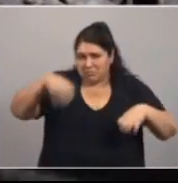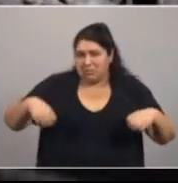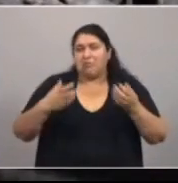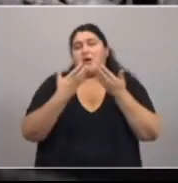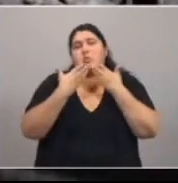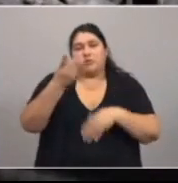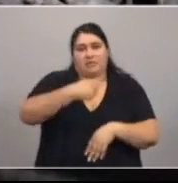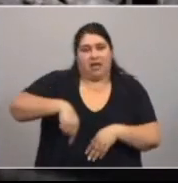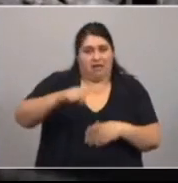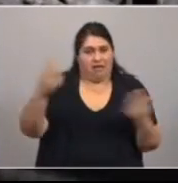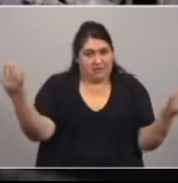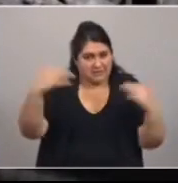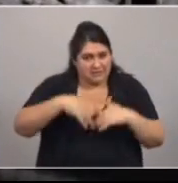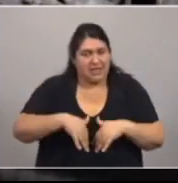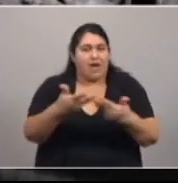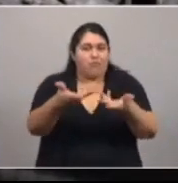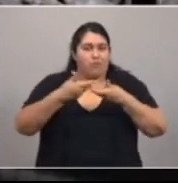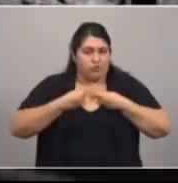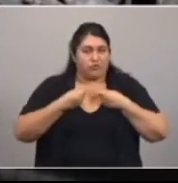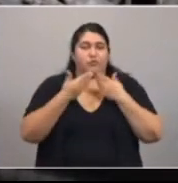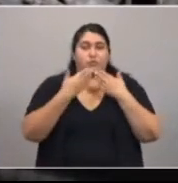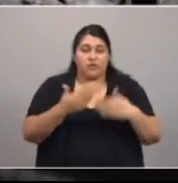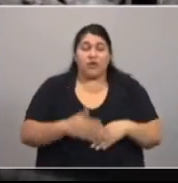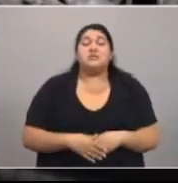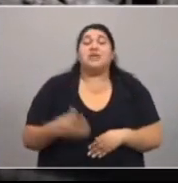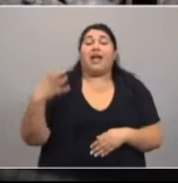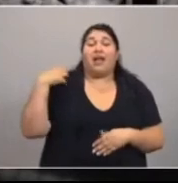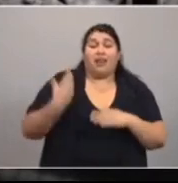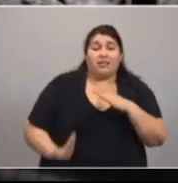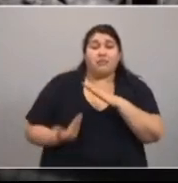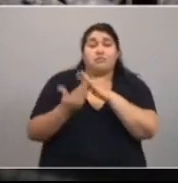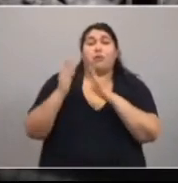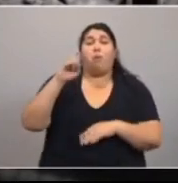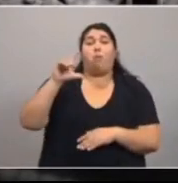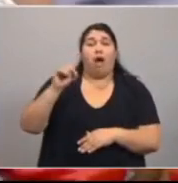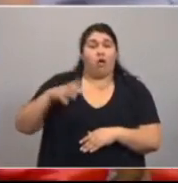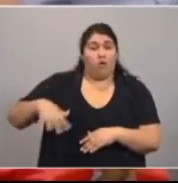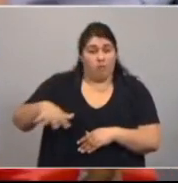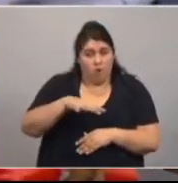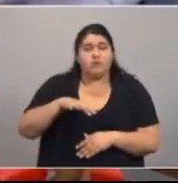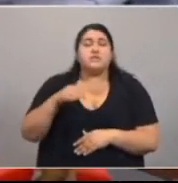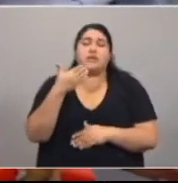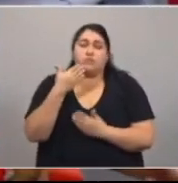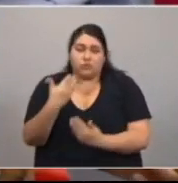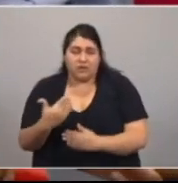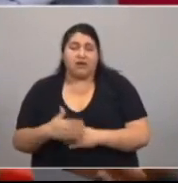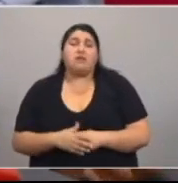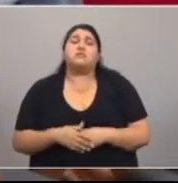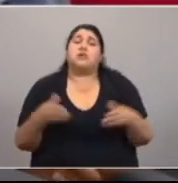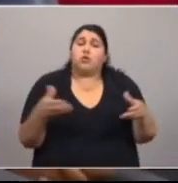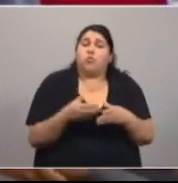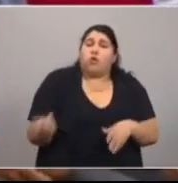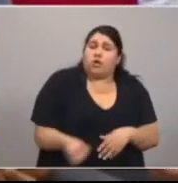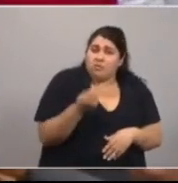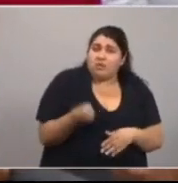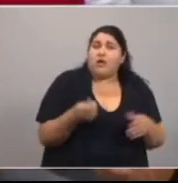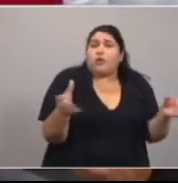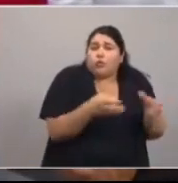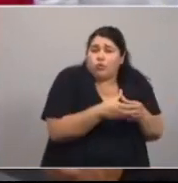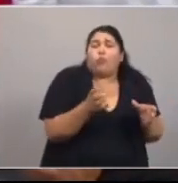gerentes de las sucursales del Banco Provincia, también aquí. Representantes gremiales y de las cámaras de comercio de nuestra ciudad, medios de prensa, vecinos y